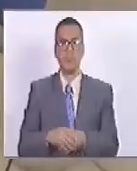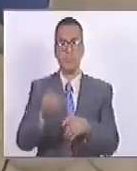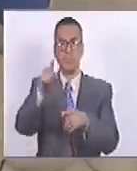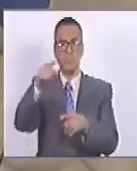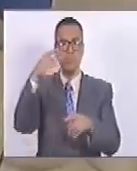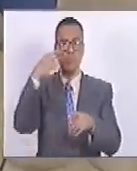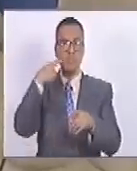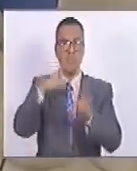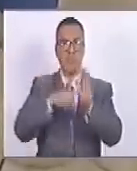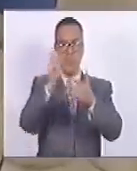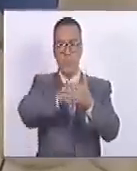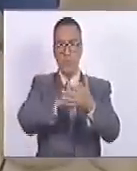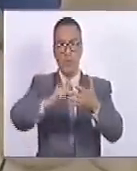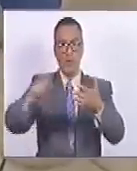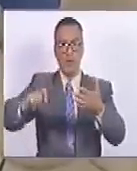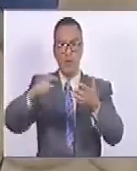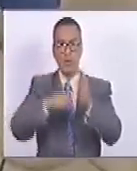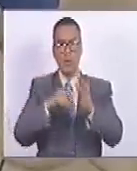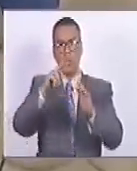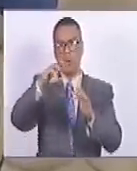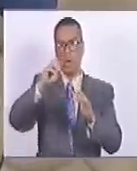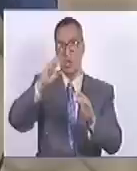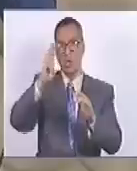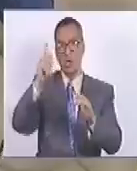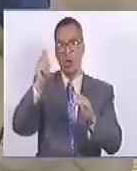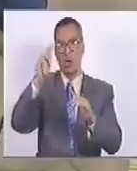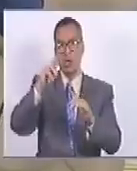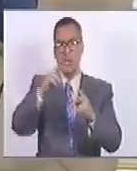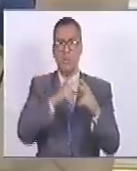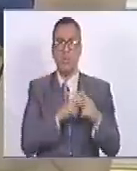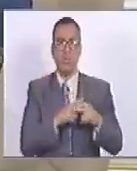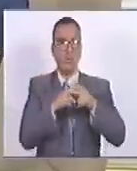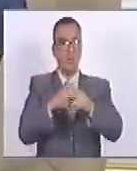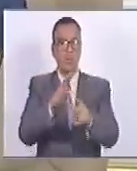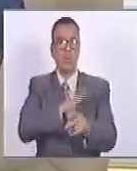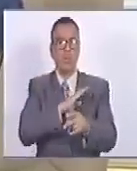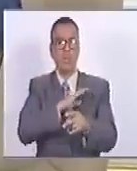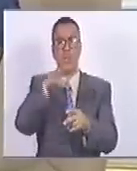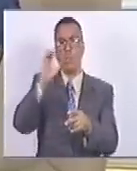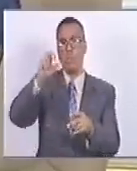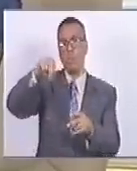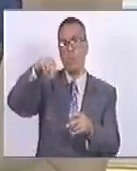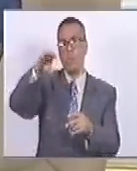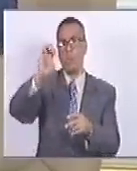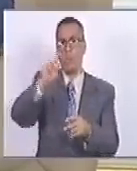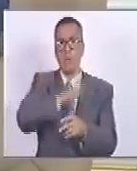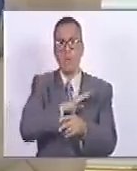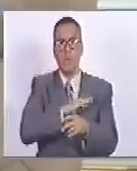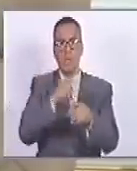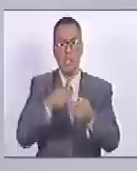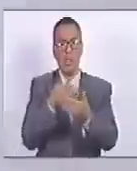Imbéciles. Esta es la carta de renuncia de Roberto Picón, la carta voluntaria de renuncia al Consejo Nacional Electoral.